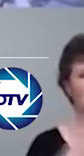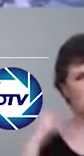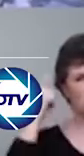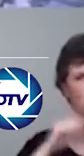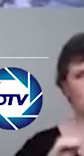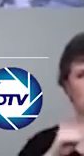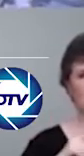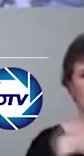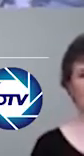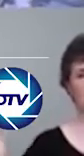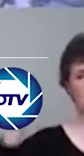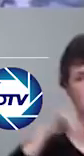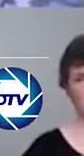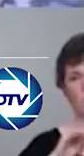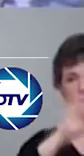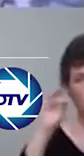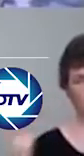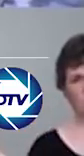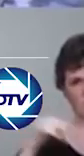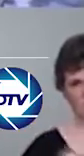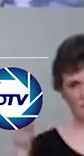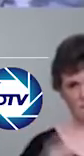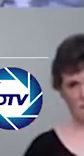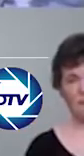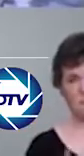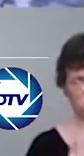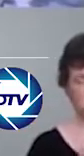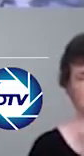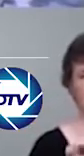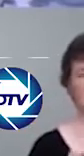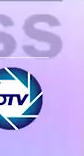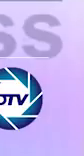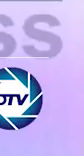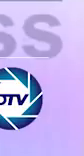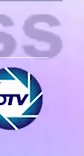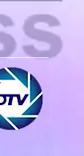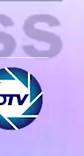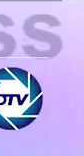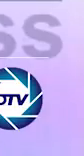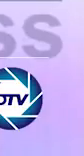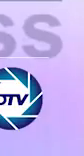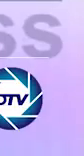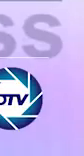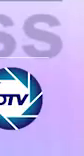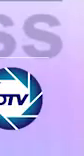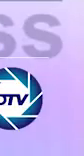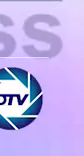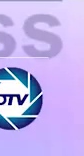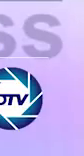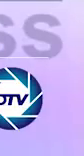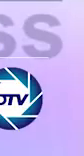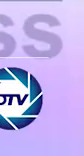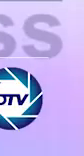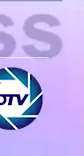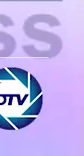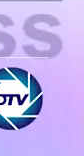de locos es un cachondeo y eso demuestra lo que es este gobierno que es un prostíbulo un lupanar o un